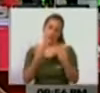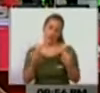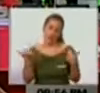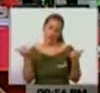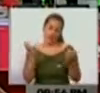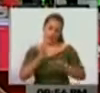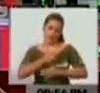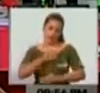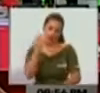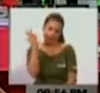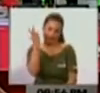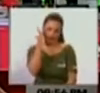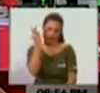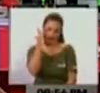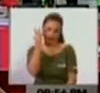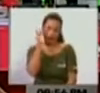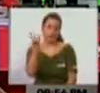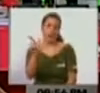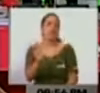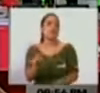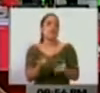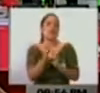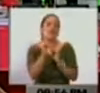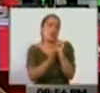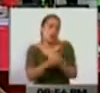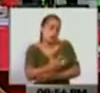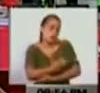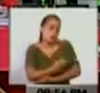Todavía no ha sido destetado, por decirlo.